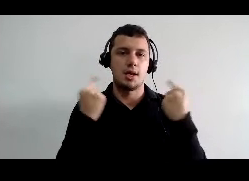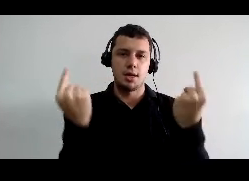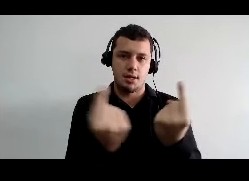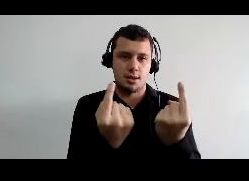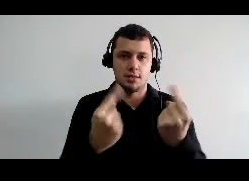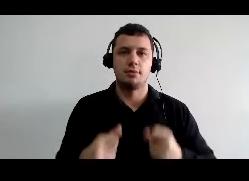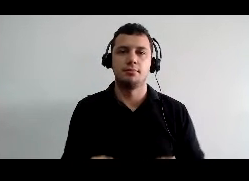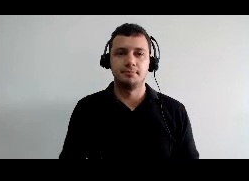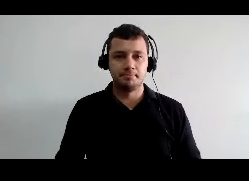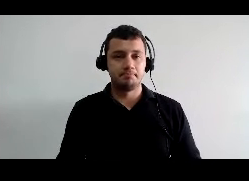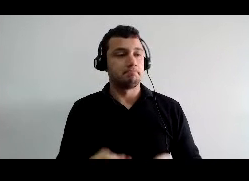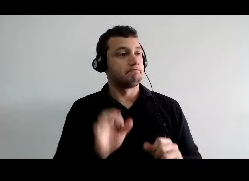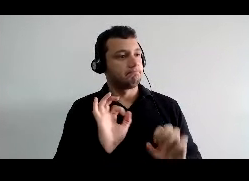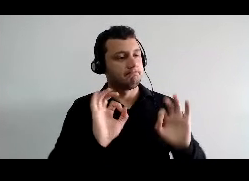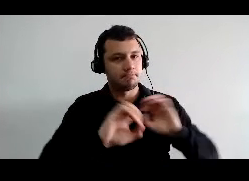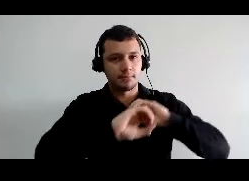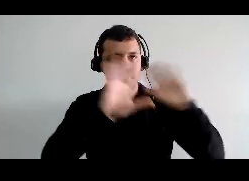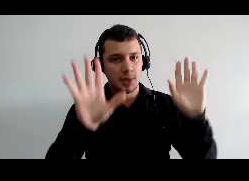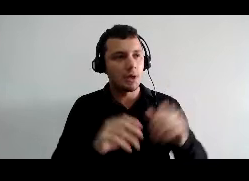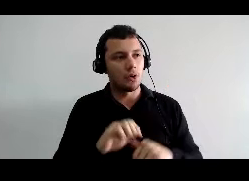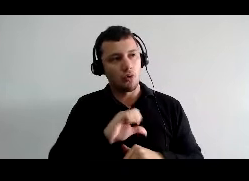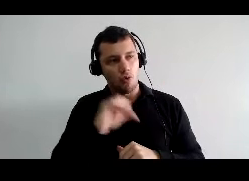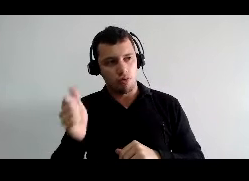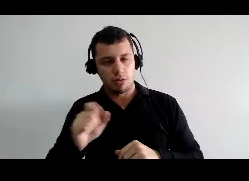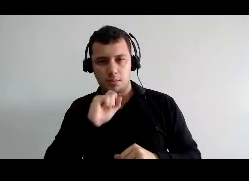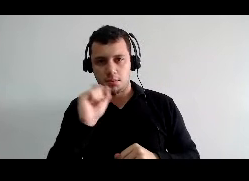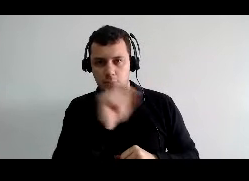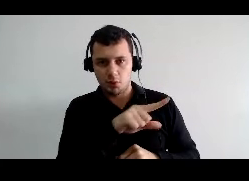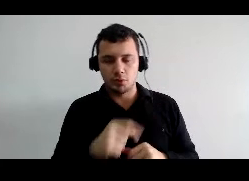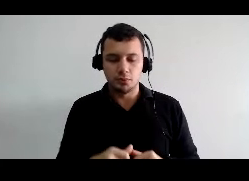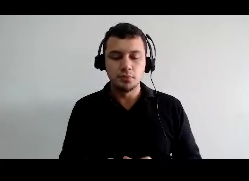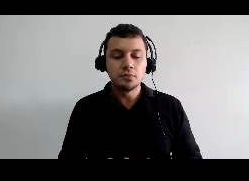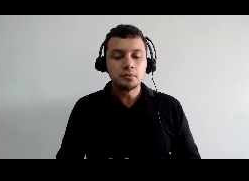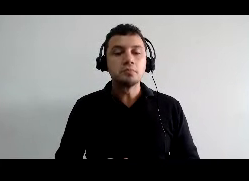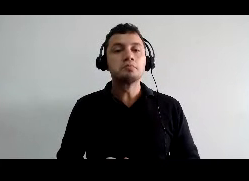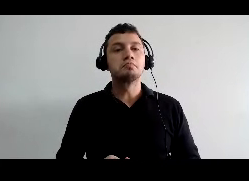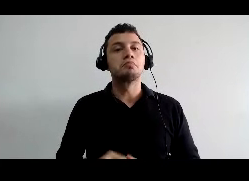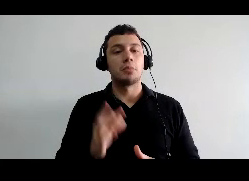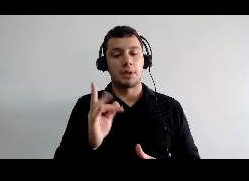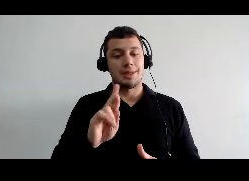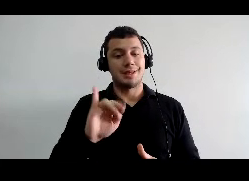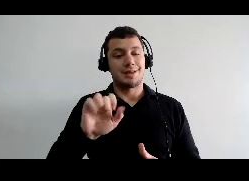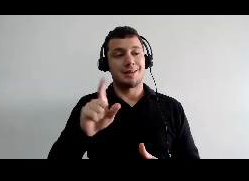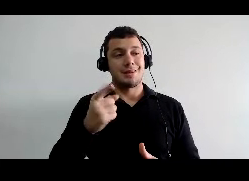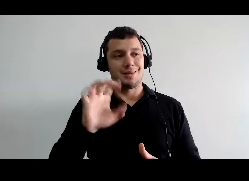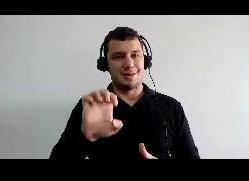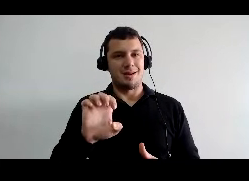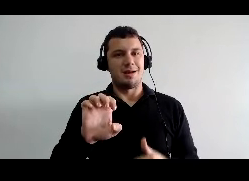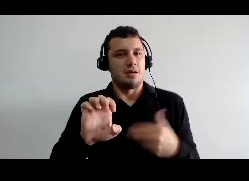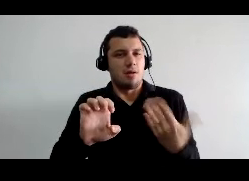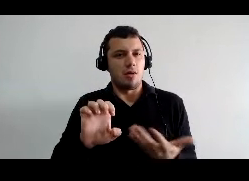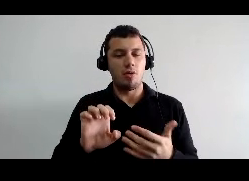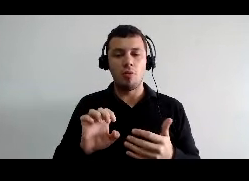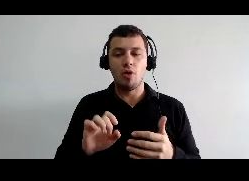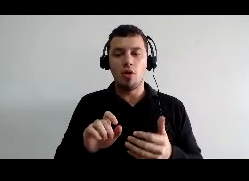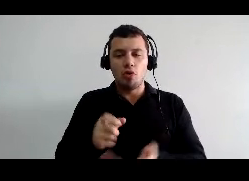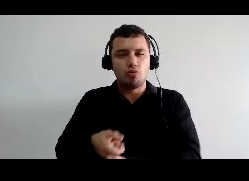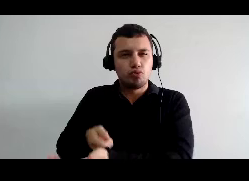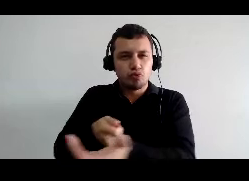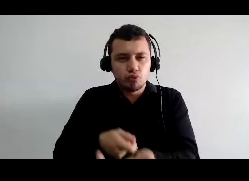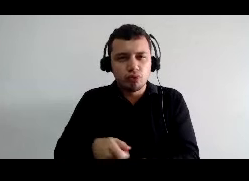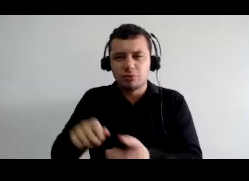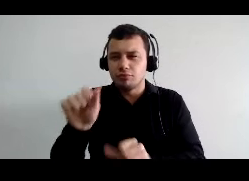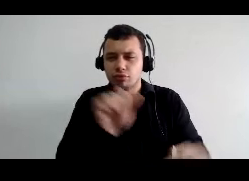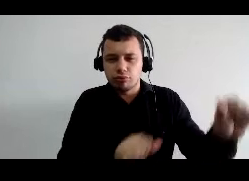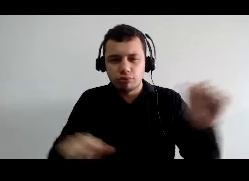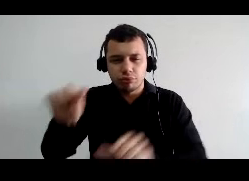Muy claro, perfecto. Adicional nos preguntan también que en área de triaje, ¿cada cuánto se debe hacer desinfección? Los